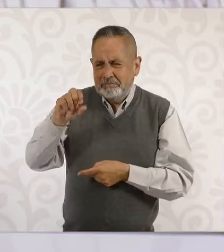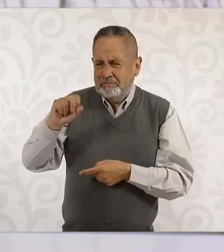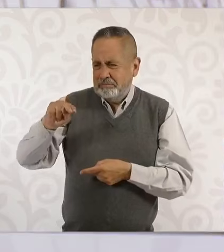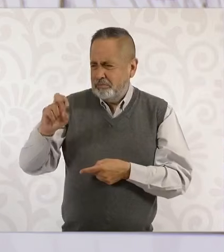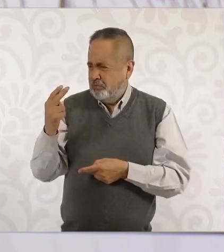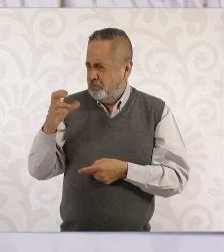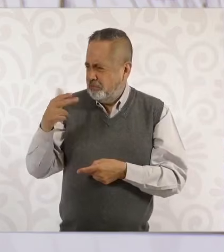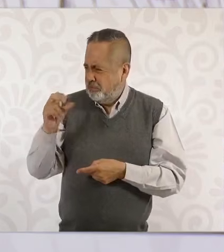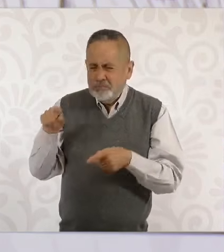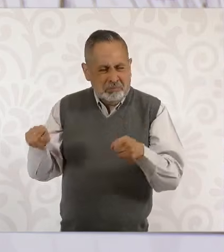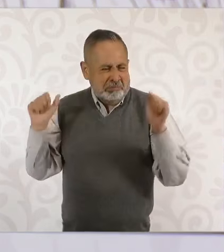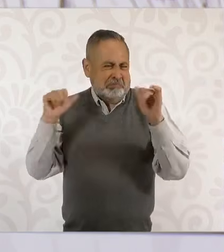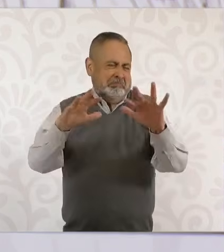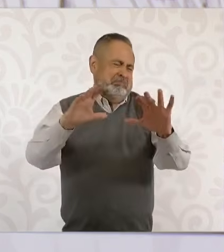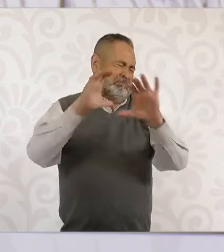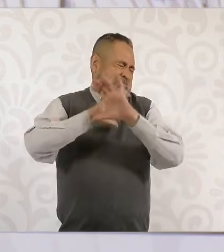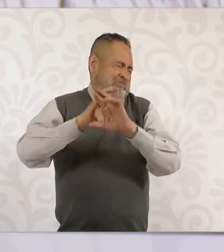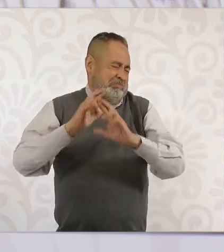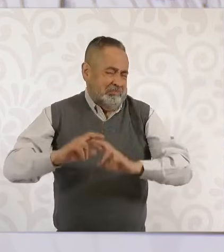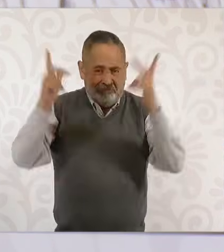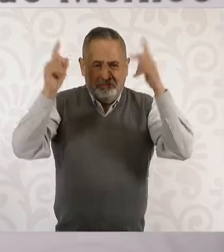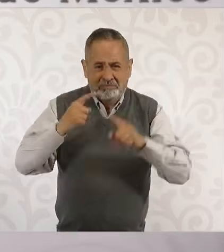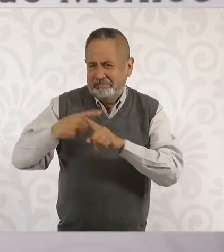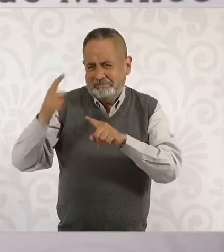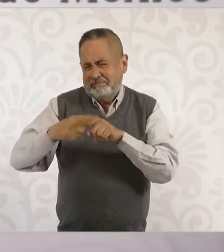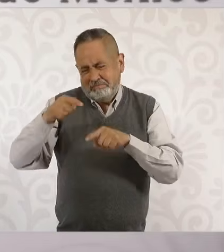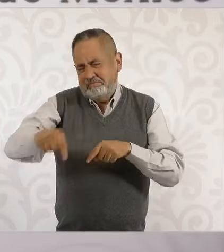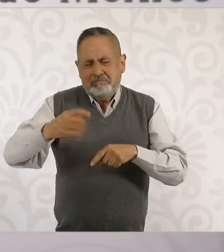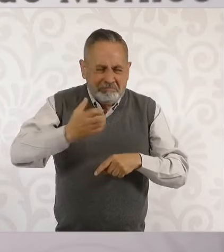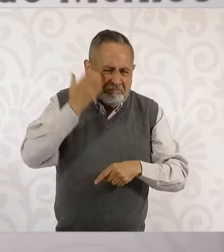impresionante, pero vinieron muchísimos.